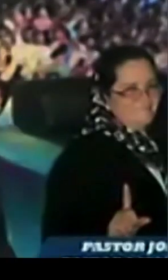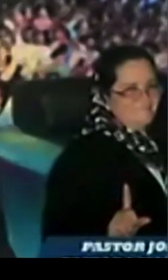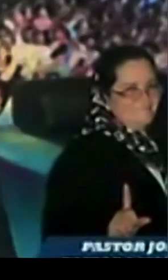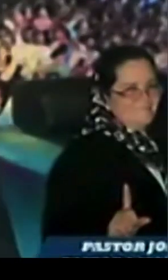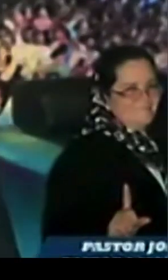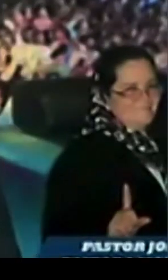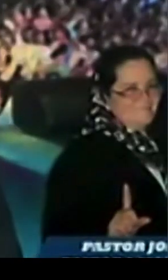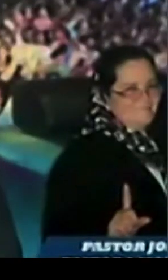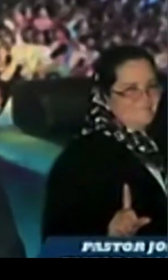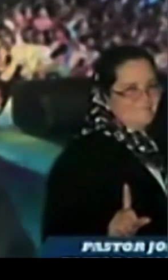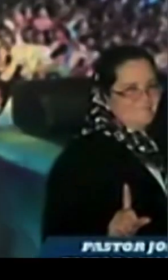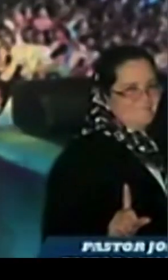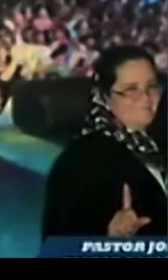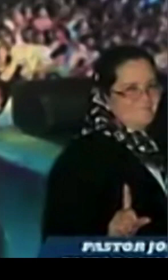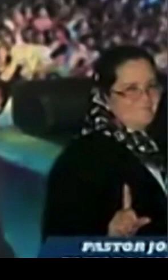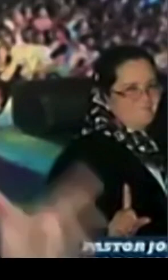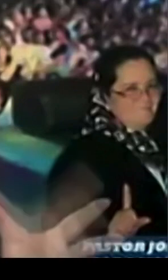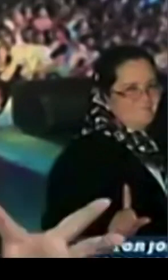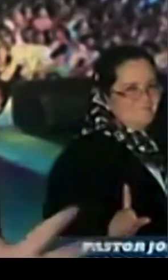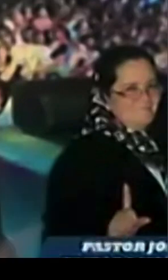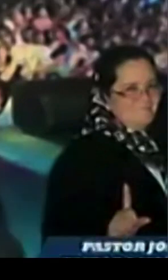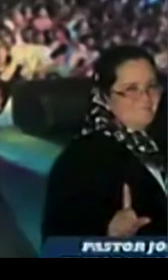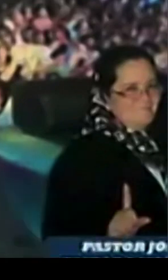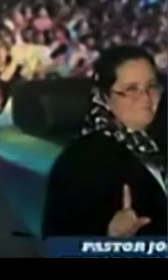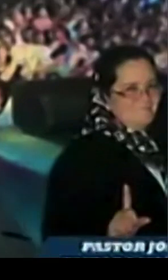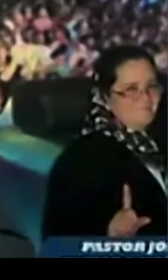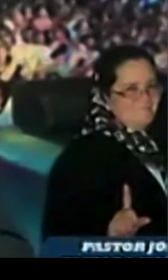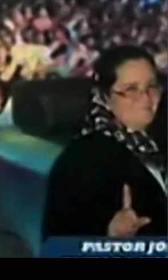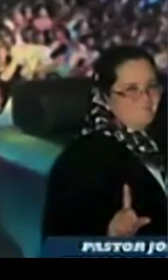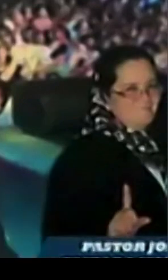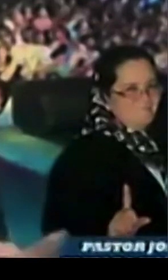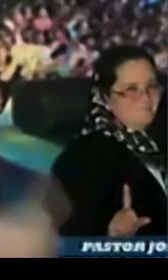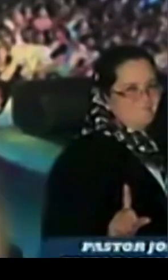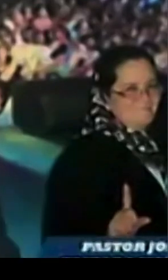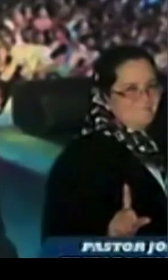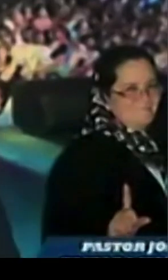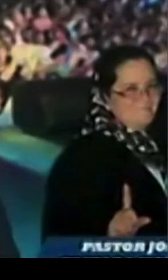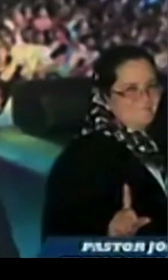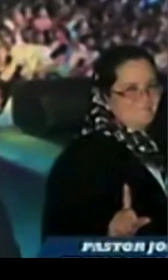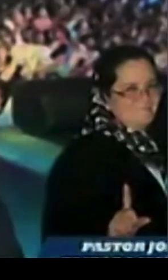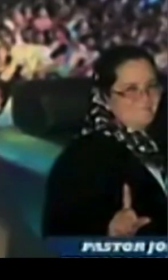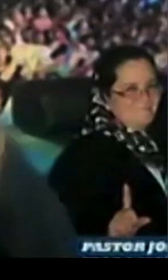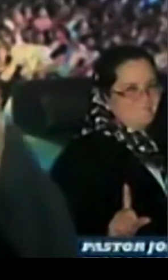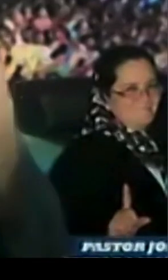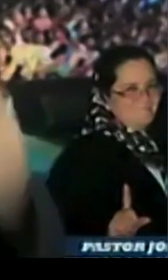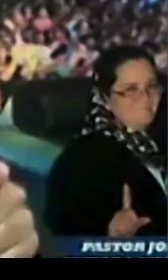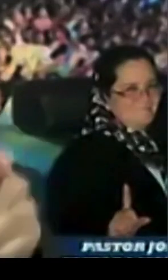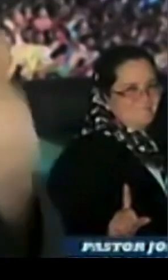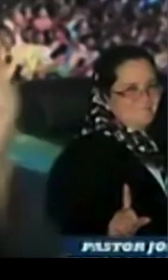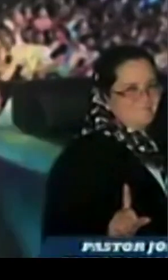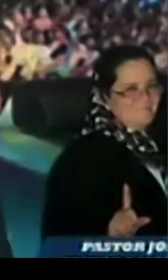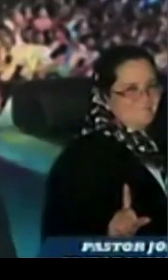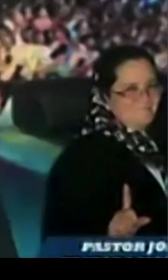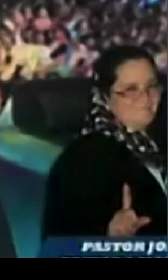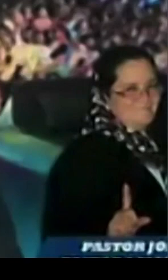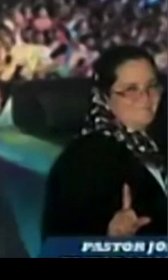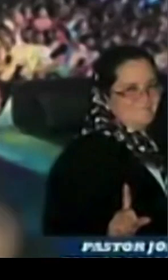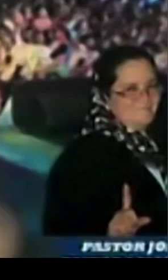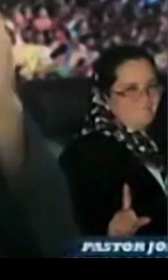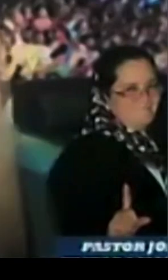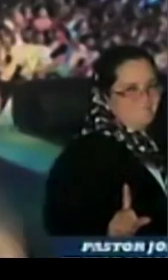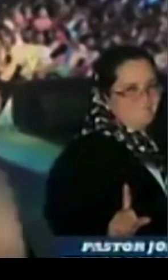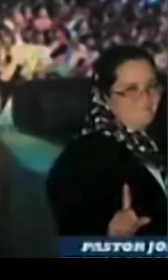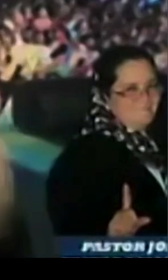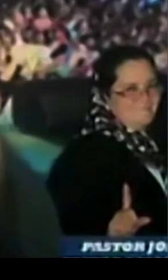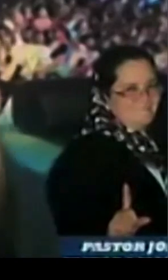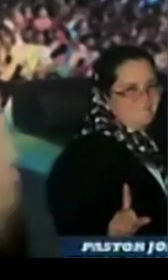todo esto hermano sin ganancia deshonesta honrado en todo lo que hace confiando en la palabra del señor